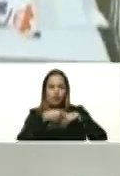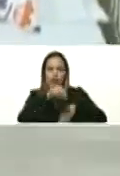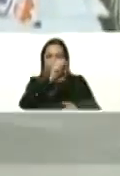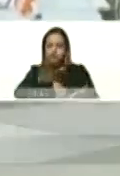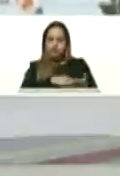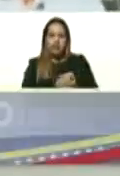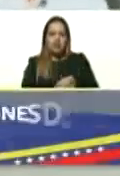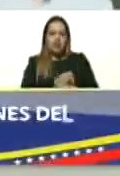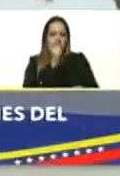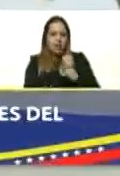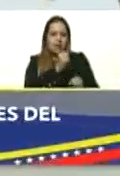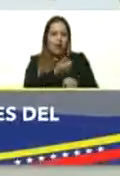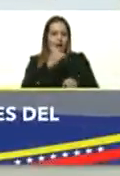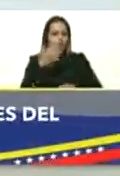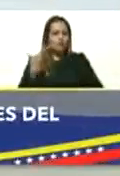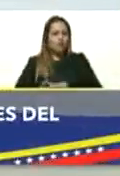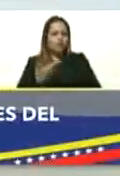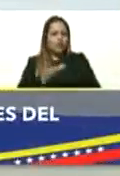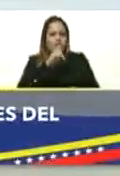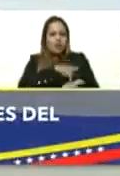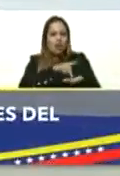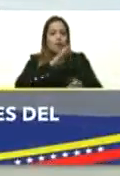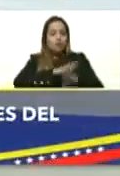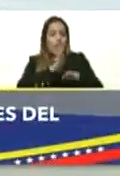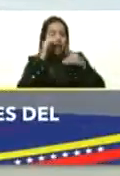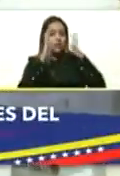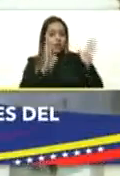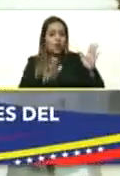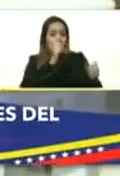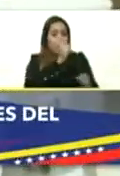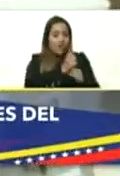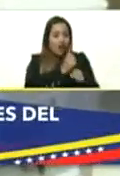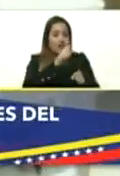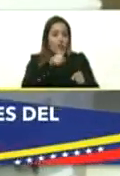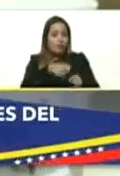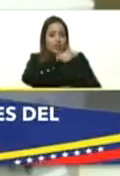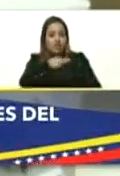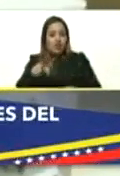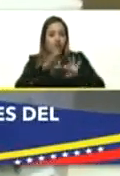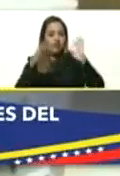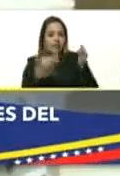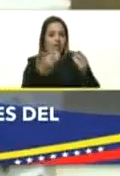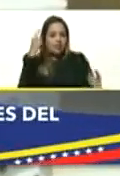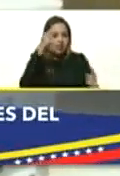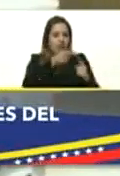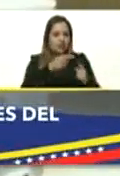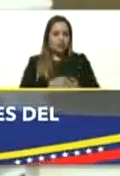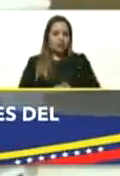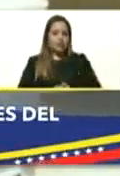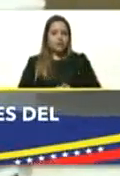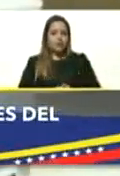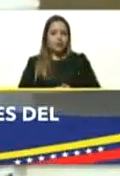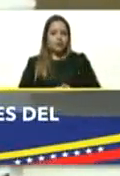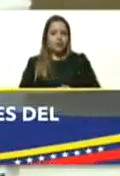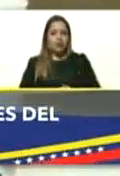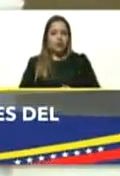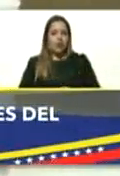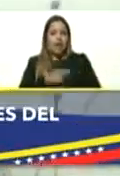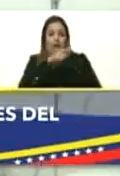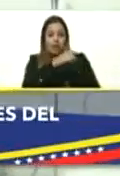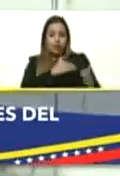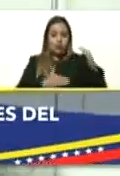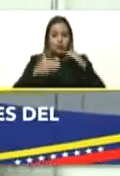área esencial, porque no solamente es la atención del trabajador, sino de sus familiares directos. Esto evidentemente supera